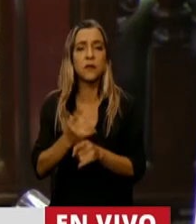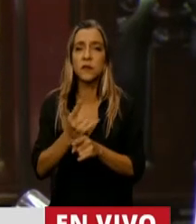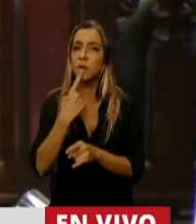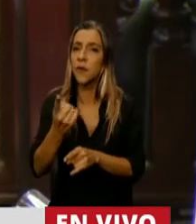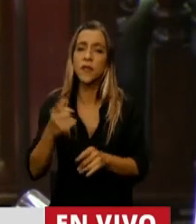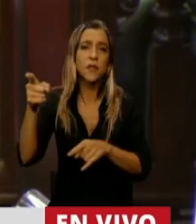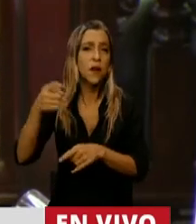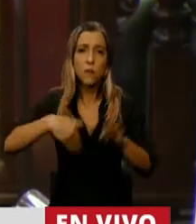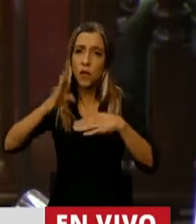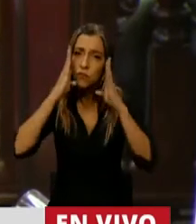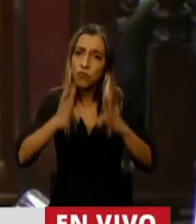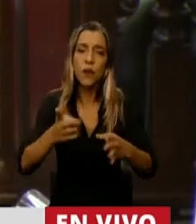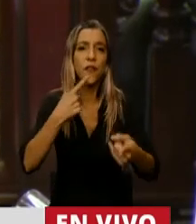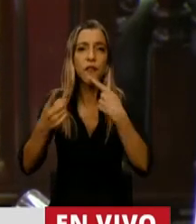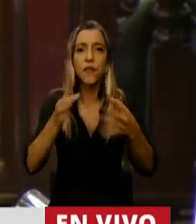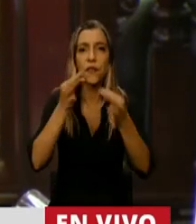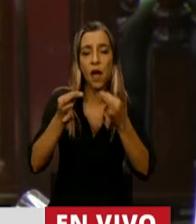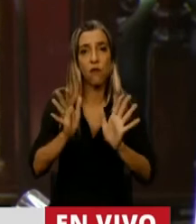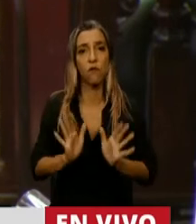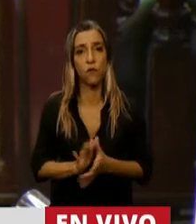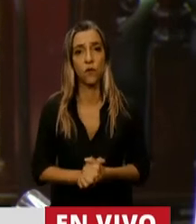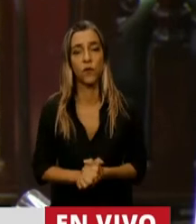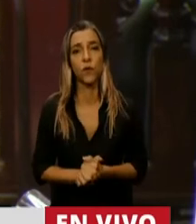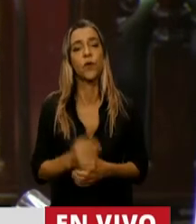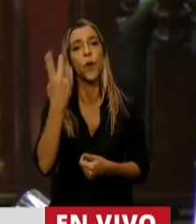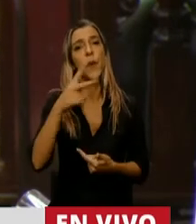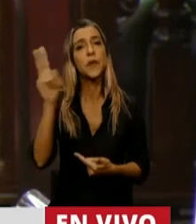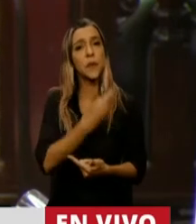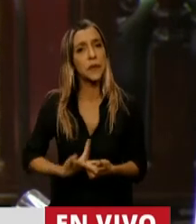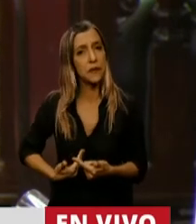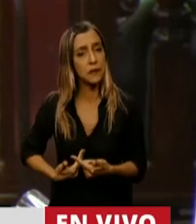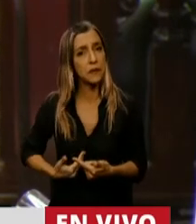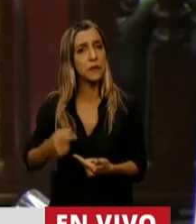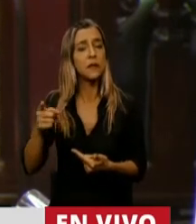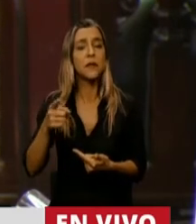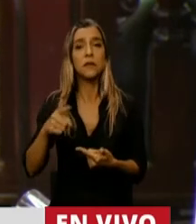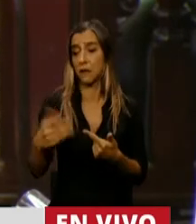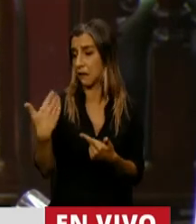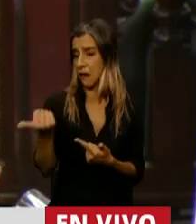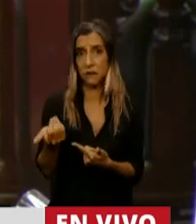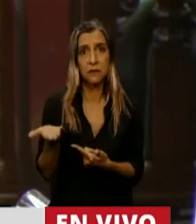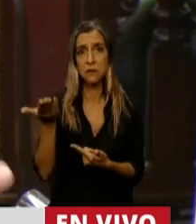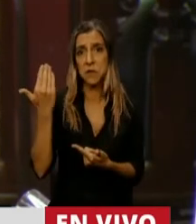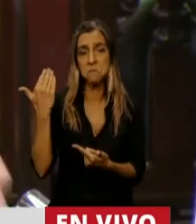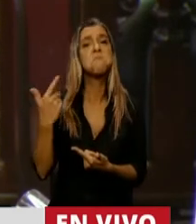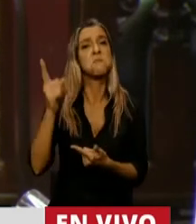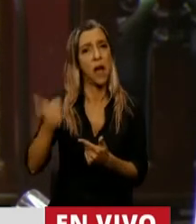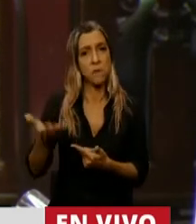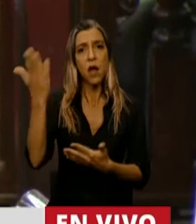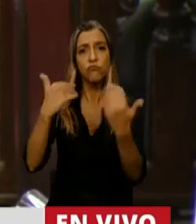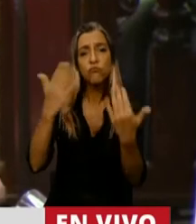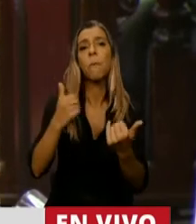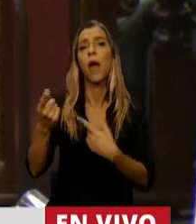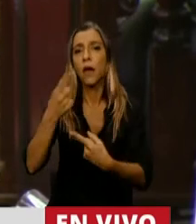hombre de diálogo. La vicepresidenta de la Nación nos llamó recientemente a un camino de